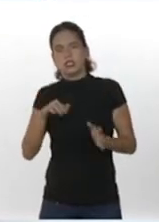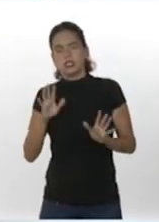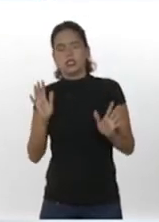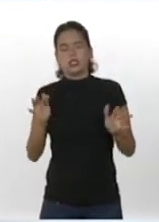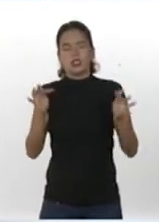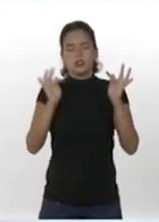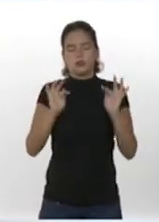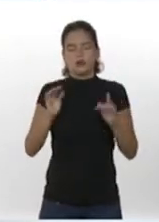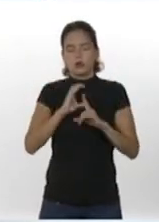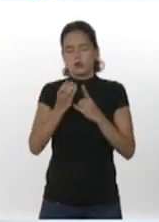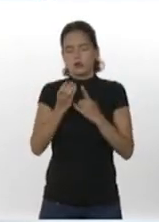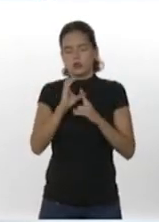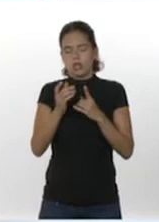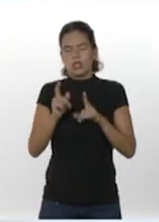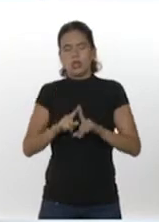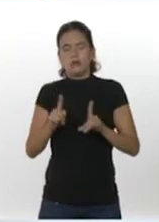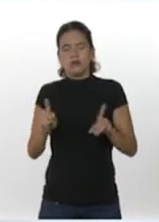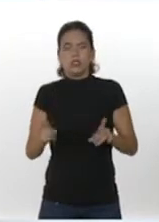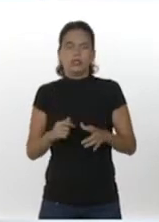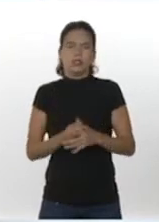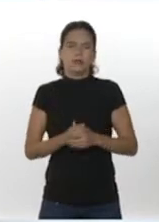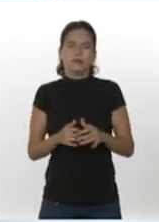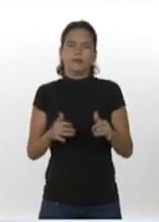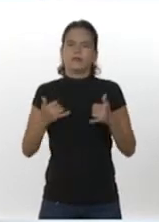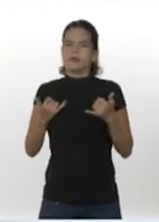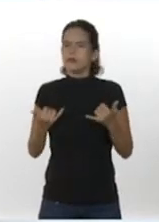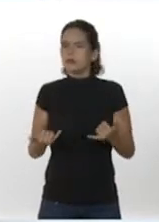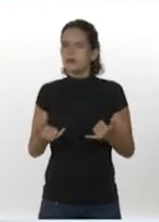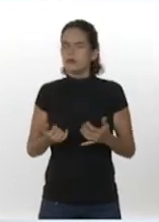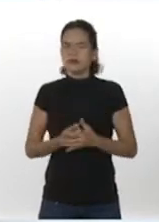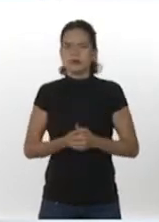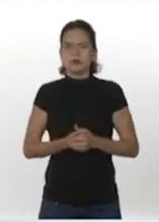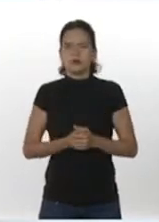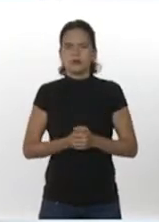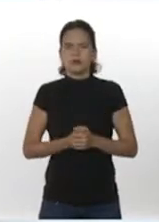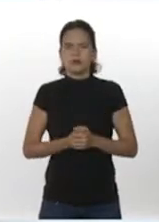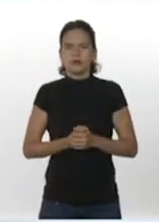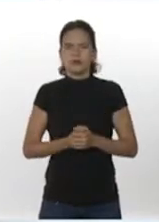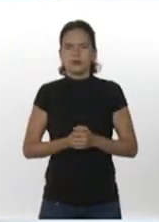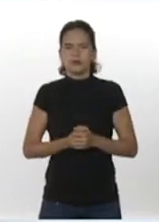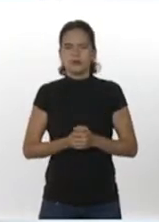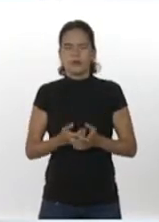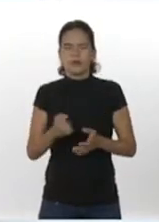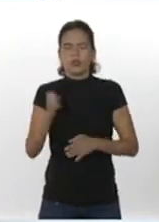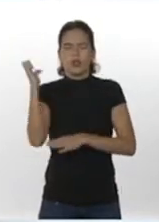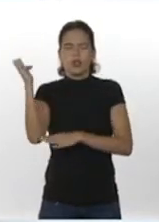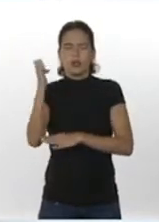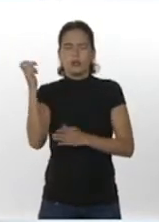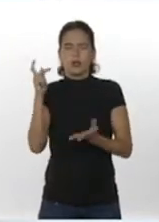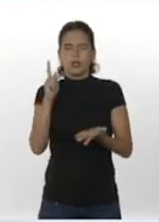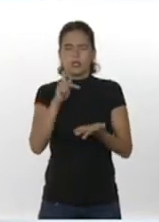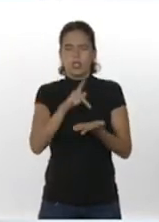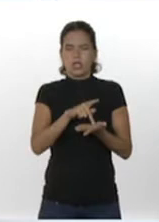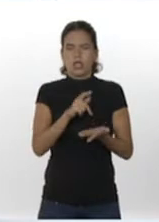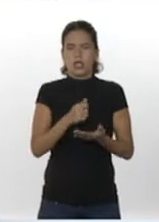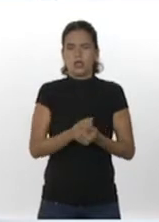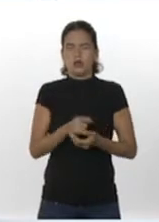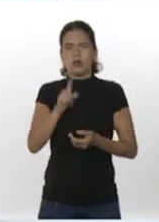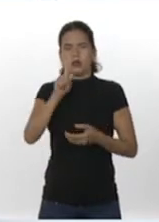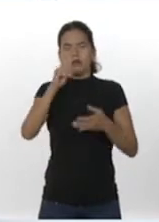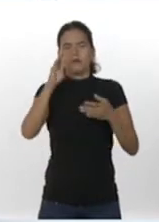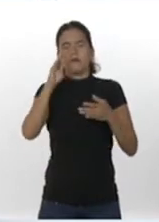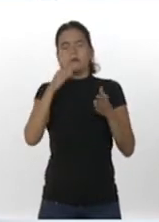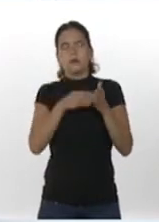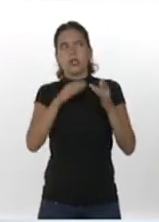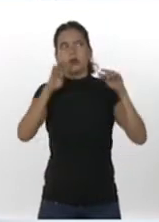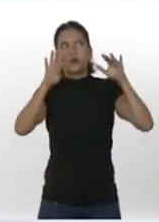aspectos culturales diferentes. Entonces, ¿qué pasa? Que los europeos llegaron a colonizar en